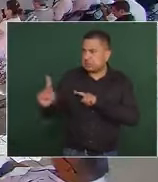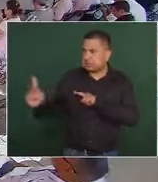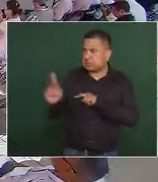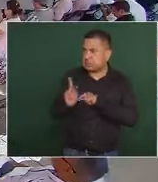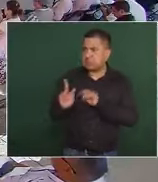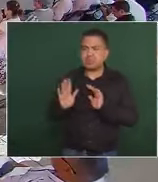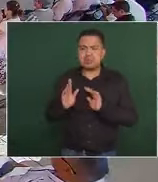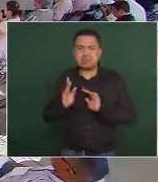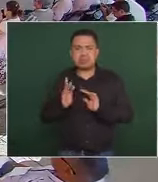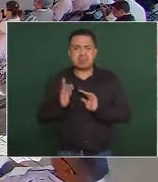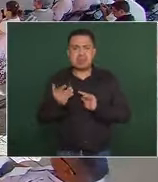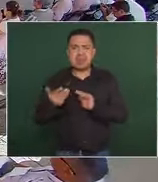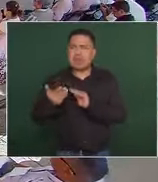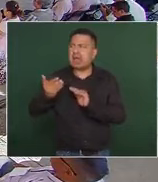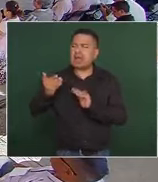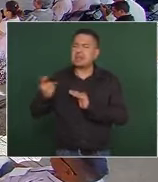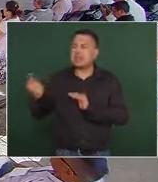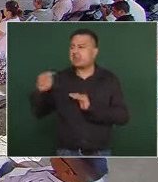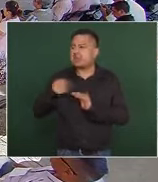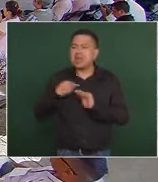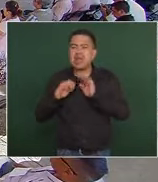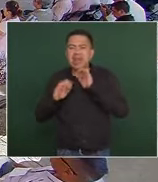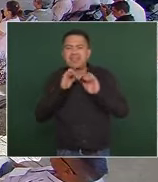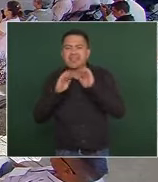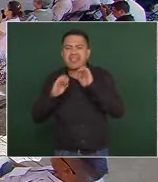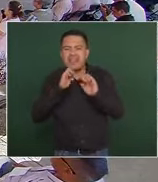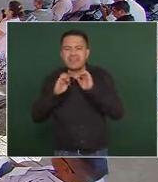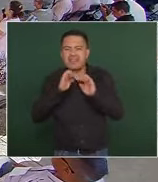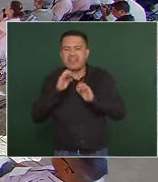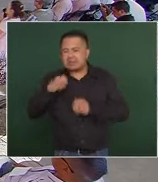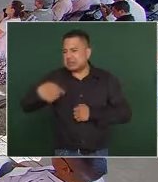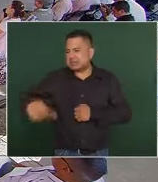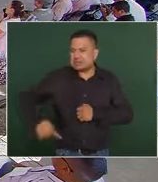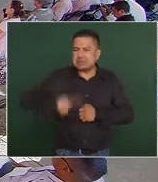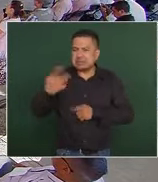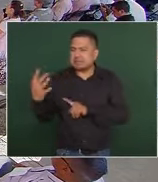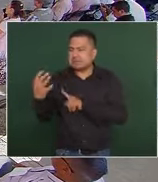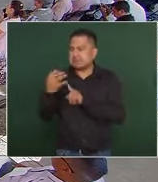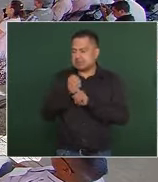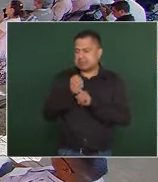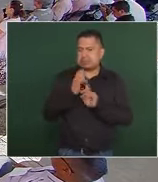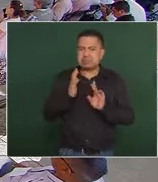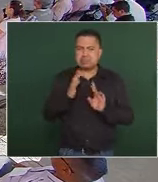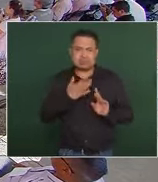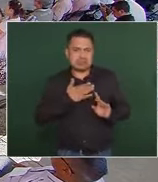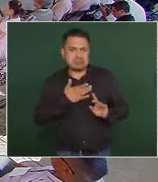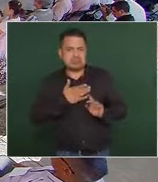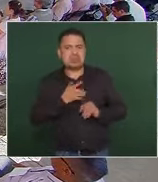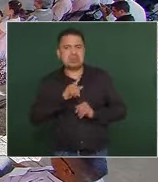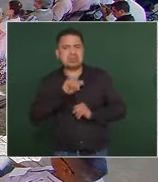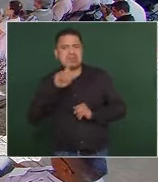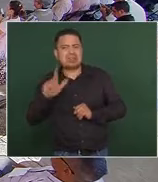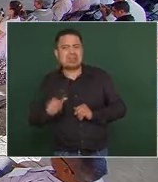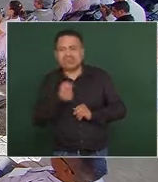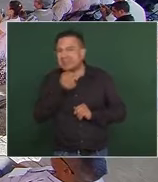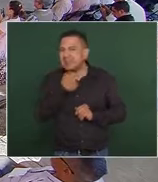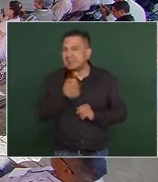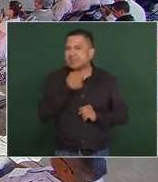El otro día me hacen una entrevista porque me andan cazando, ¿no? No, los periodistas de aquí